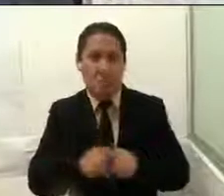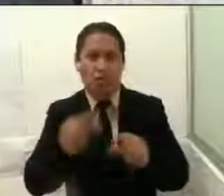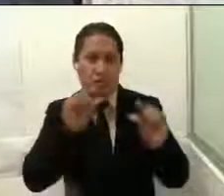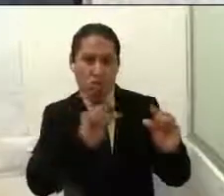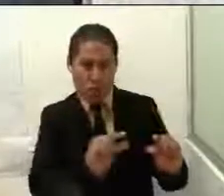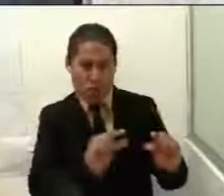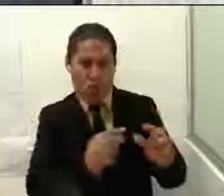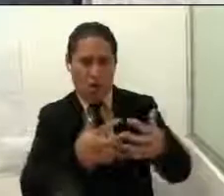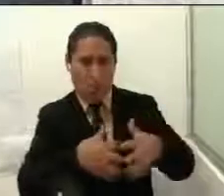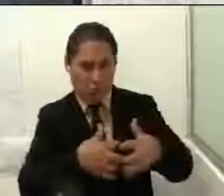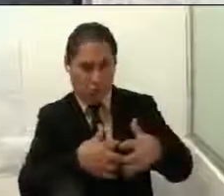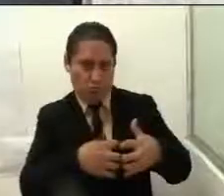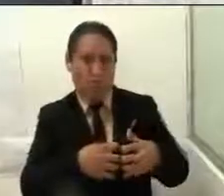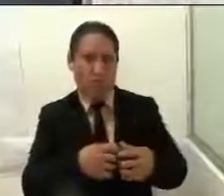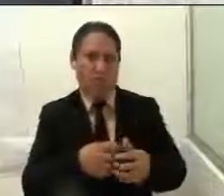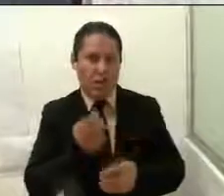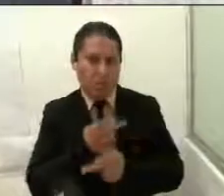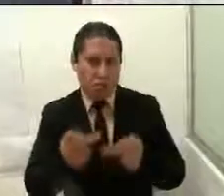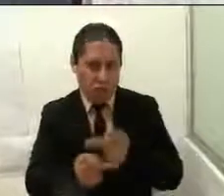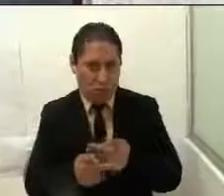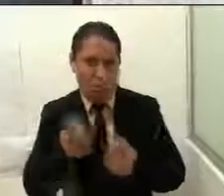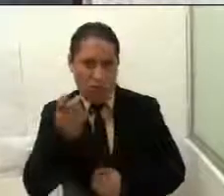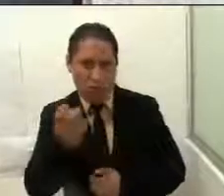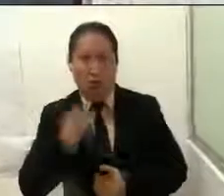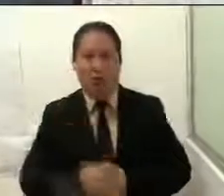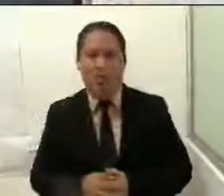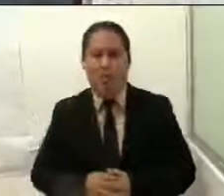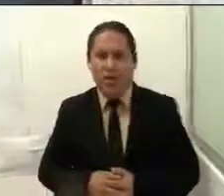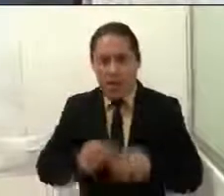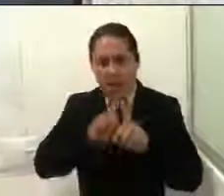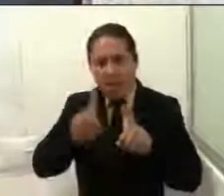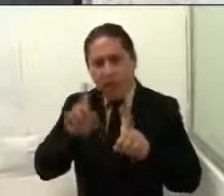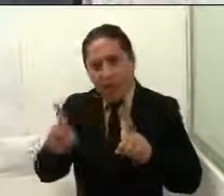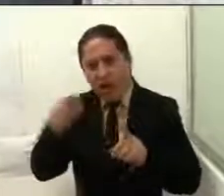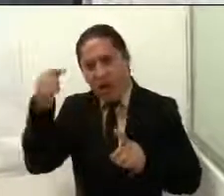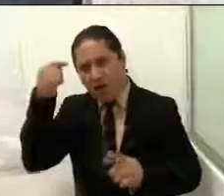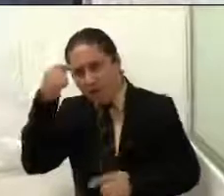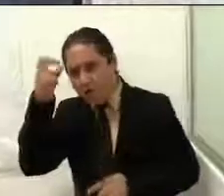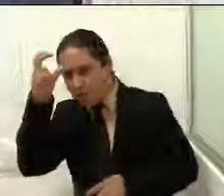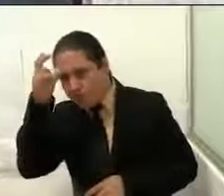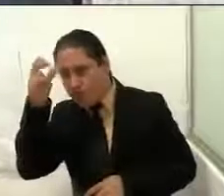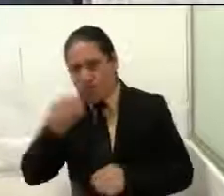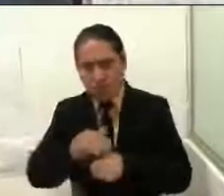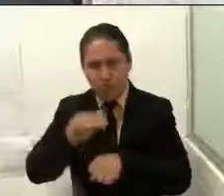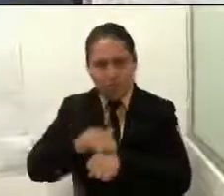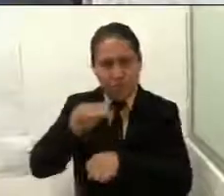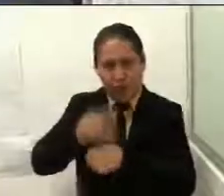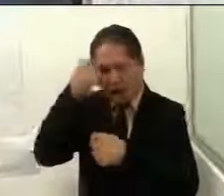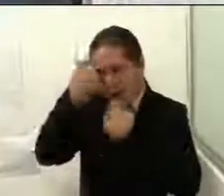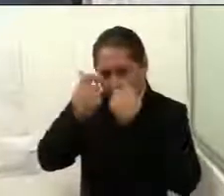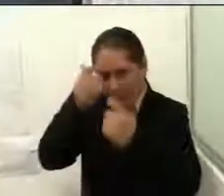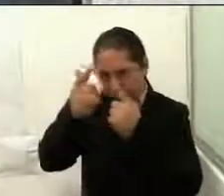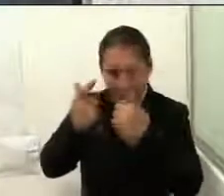componente extensionismo desarrollo de capacidades y asociativa asociativas productivas